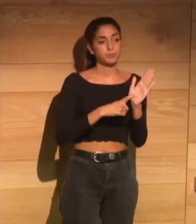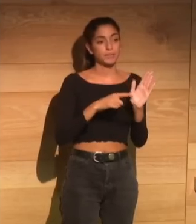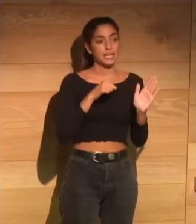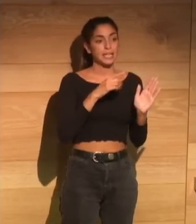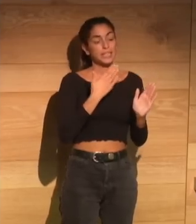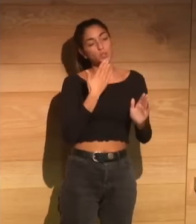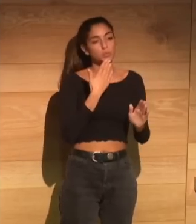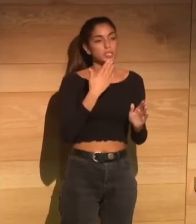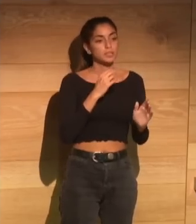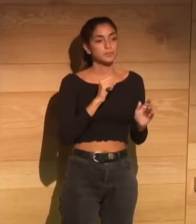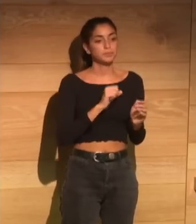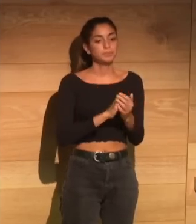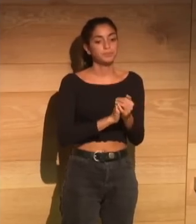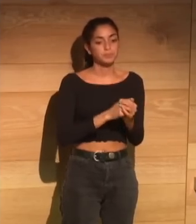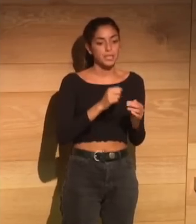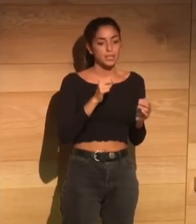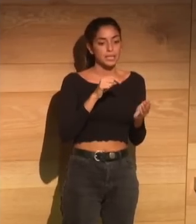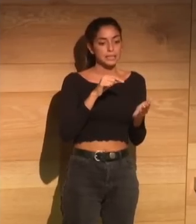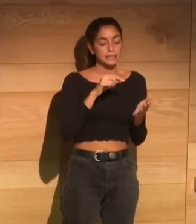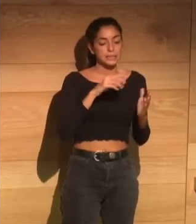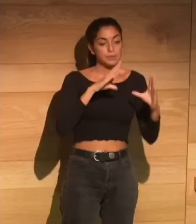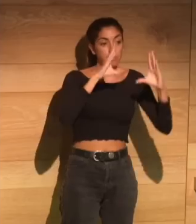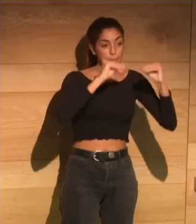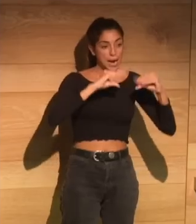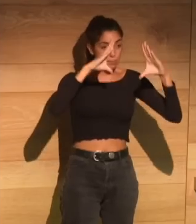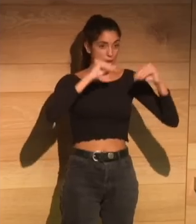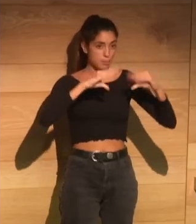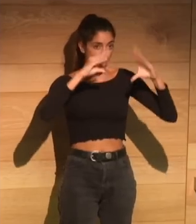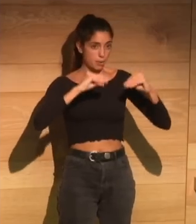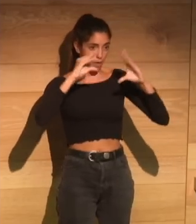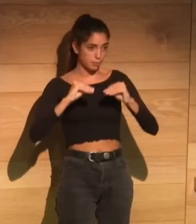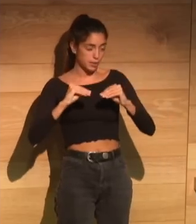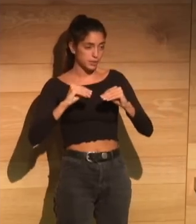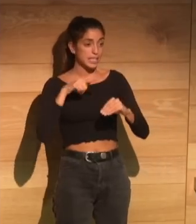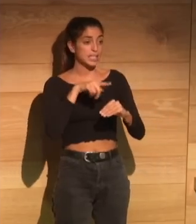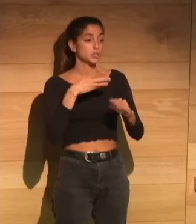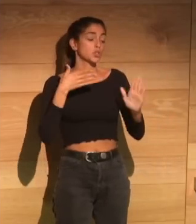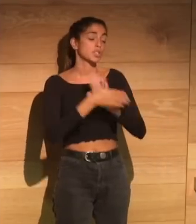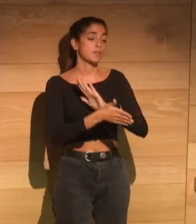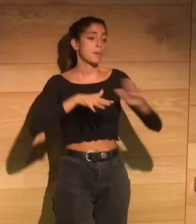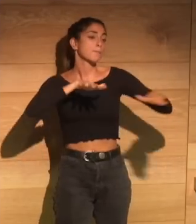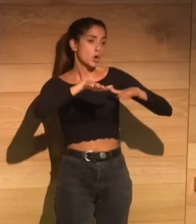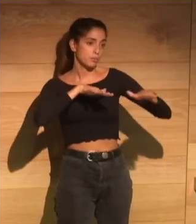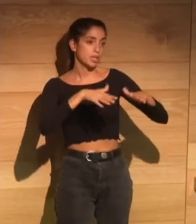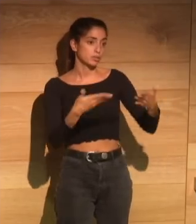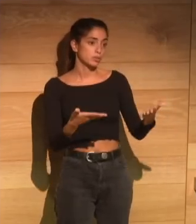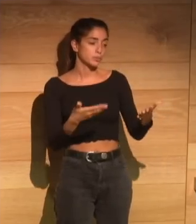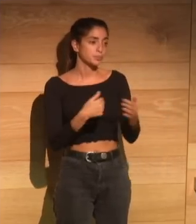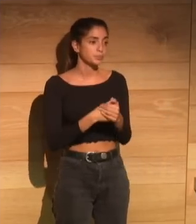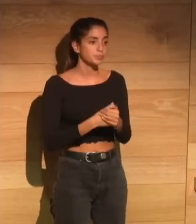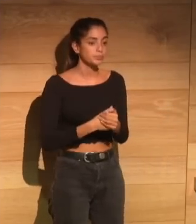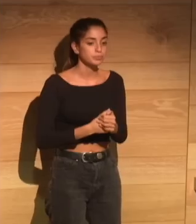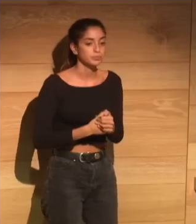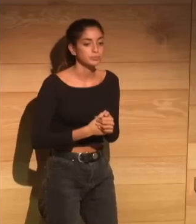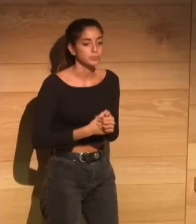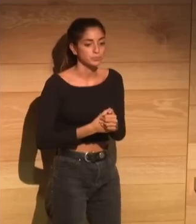un traca-traca-traca, un apagón-encendido, lo que ves es esa ilusión de movimiento. Claro, es un señor saltando. Quiero que entendáis